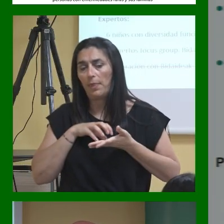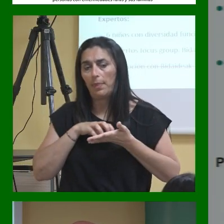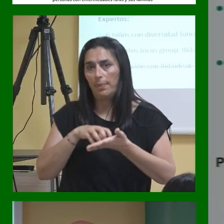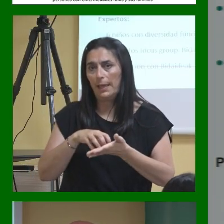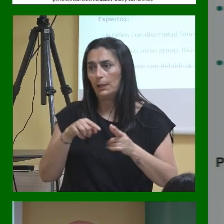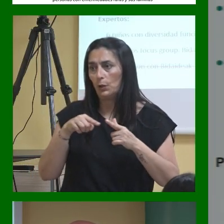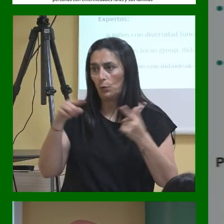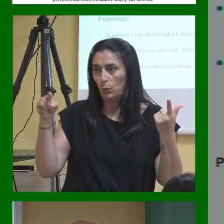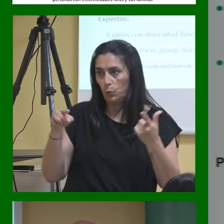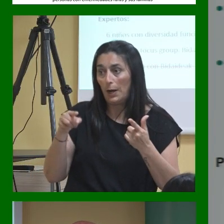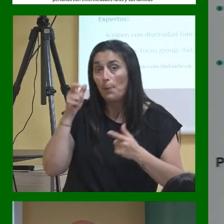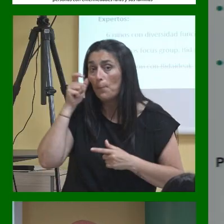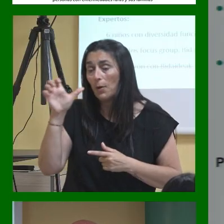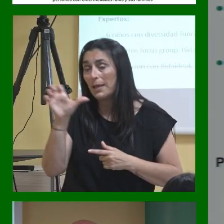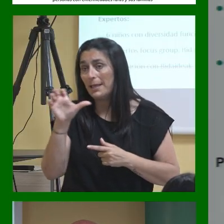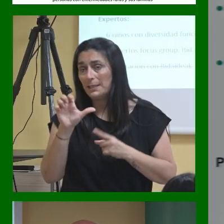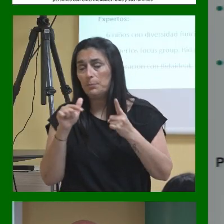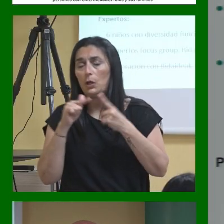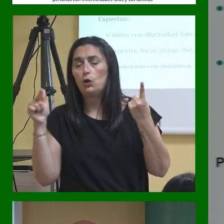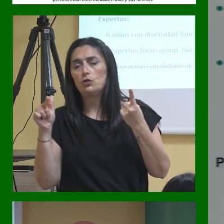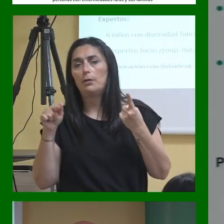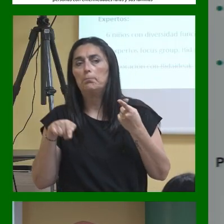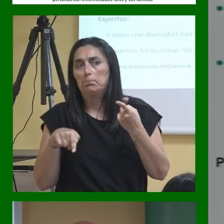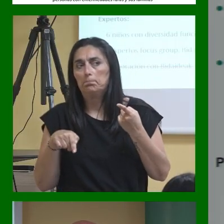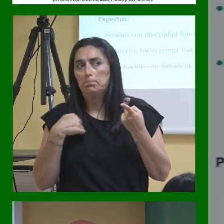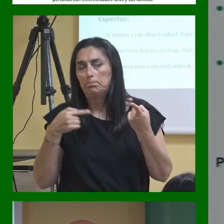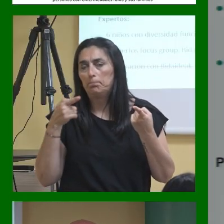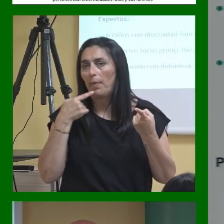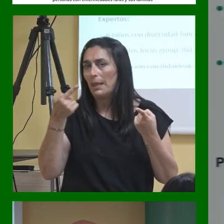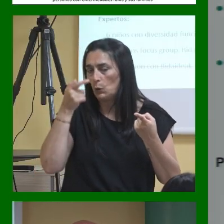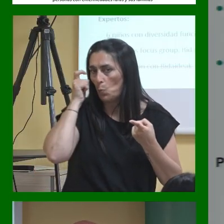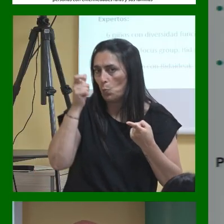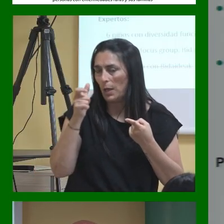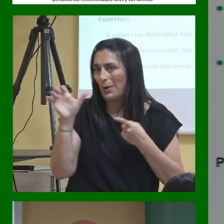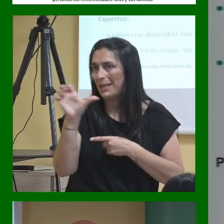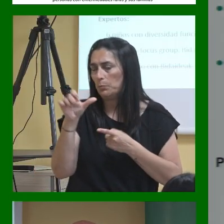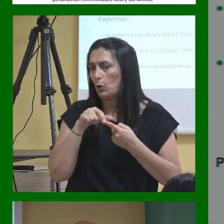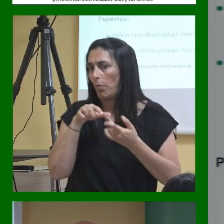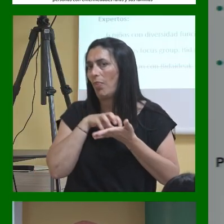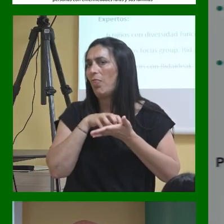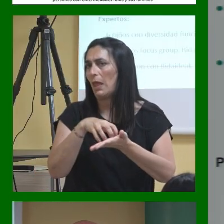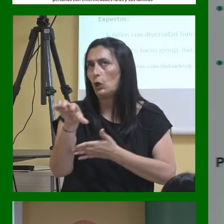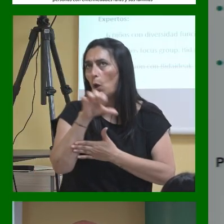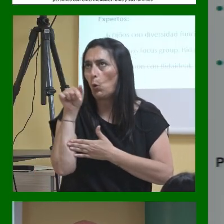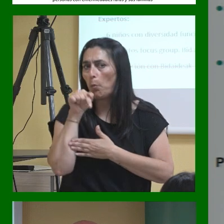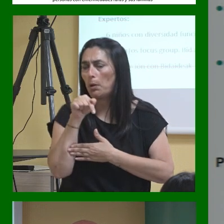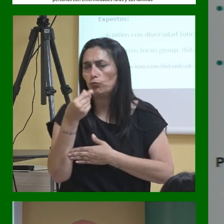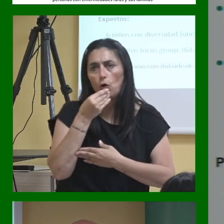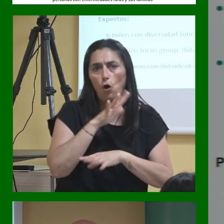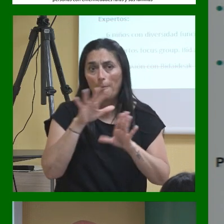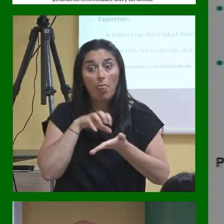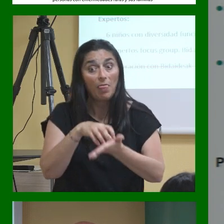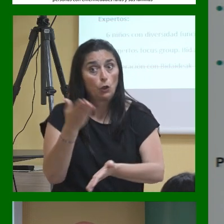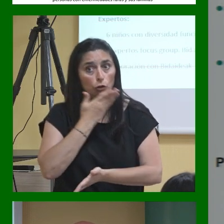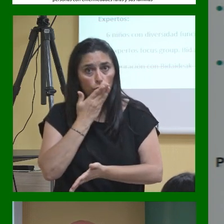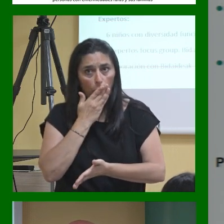de los Monteros y Bellasana de Mena. Es decir, que en Espinosa de los Monteros dispone uno de los mejores centros de Europa, precisamente es un centro escolar,